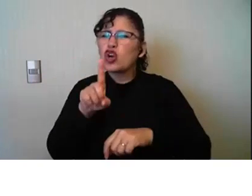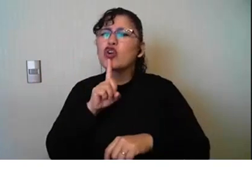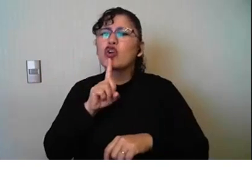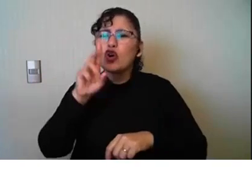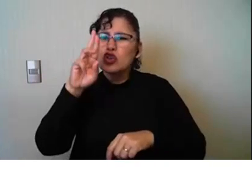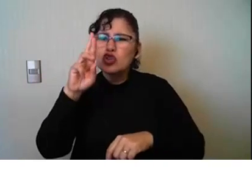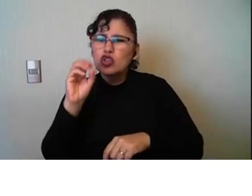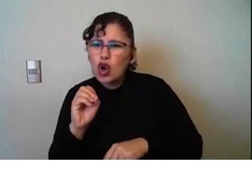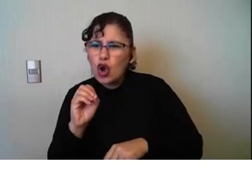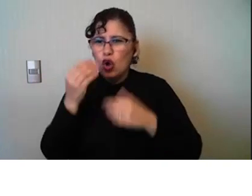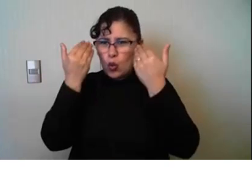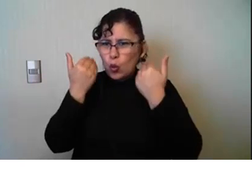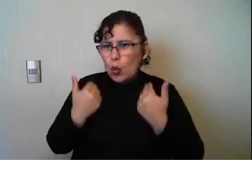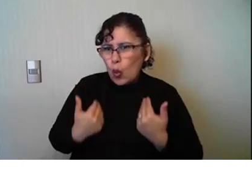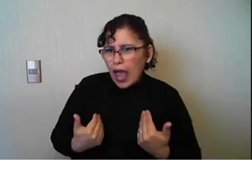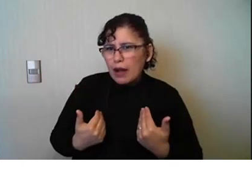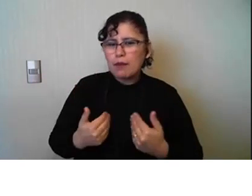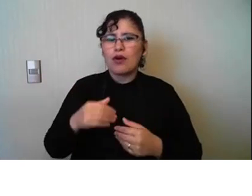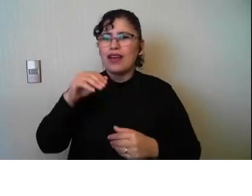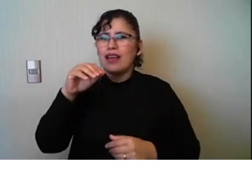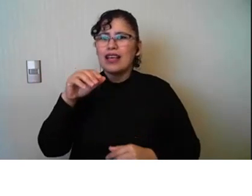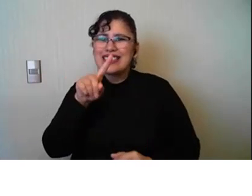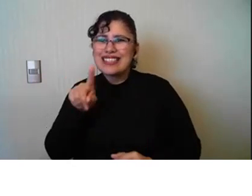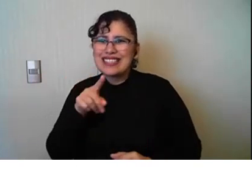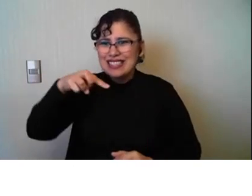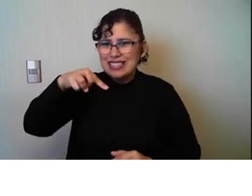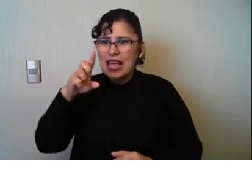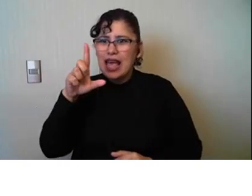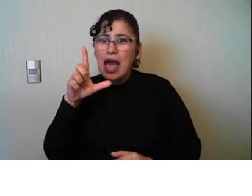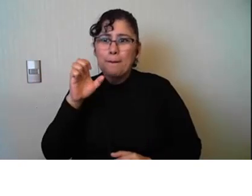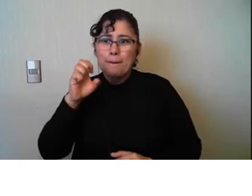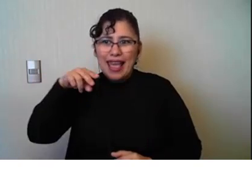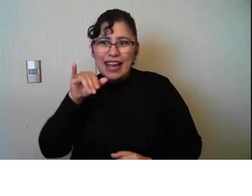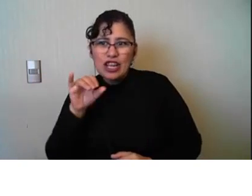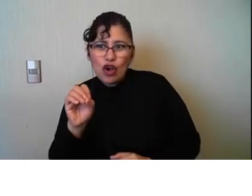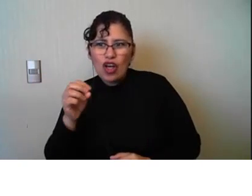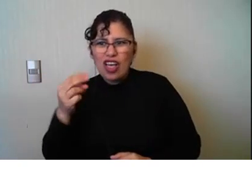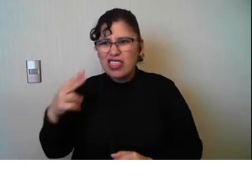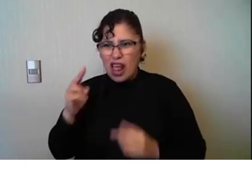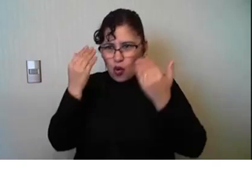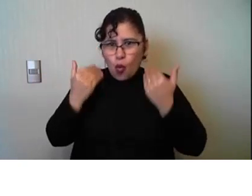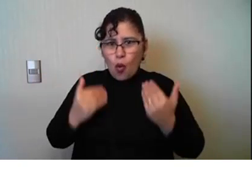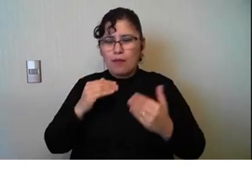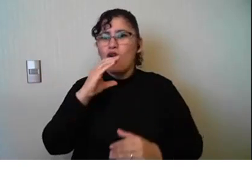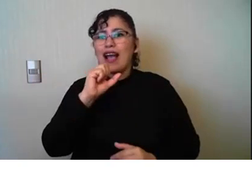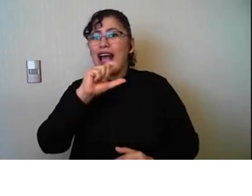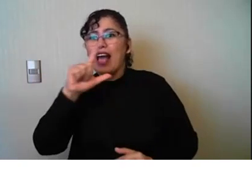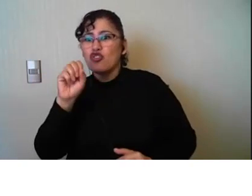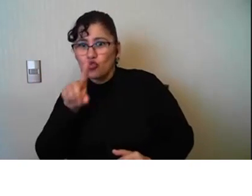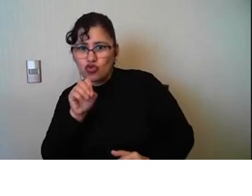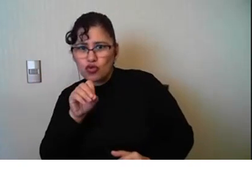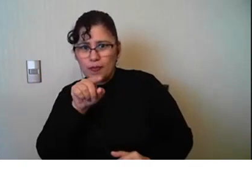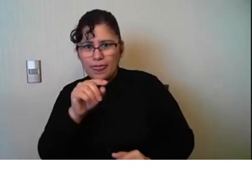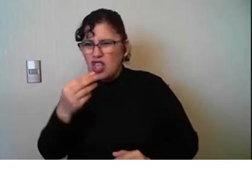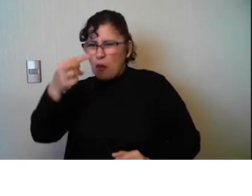un cuerpo, un esplenio del cuerpo calloso. Acá está la parte posterior del cuerpo calloso. Esto que corresponde